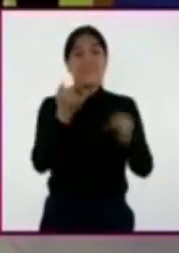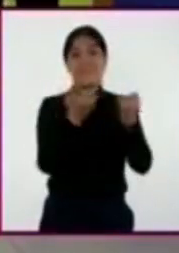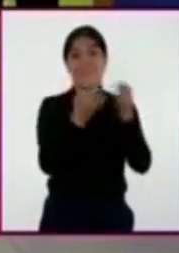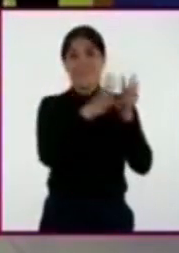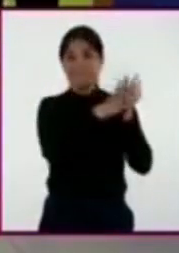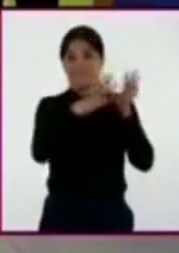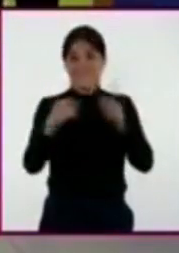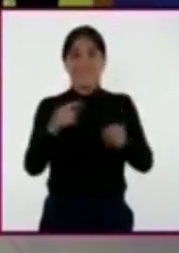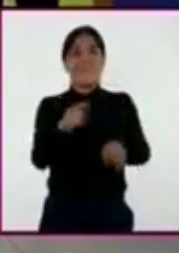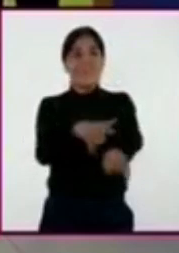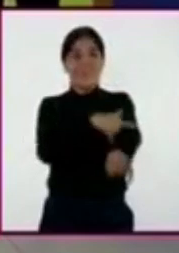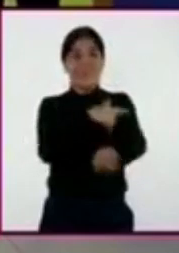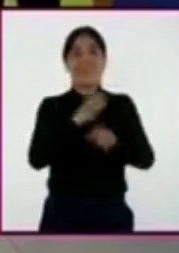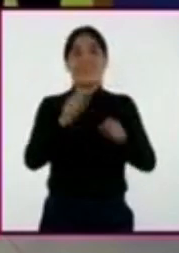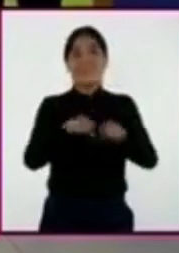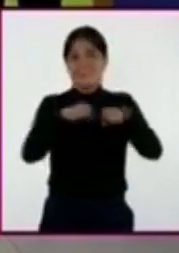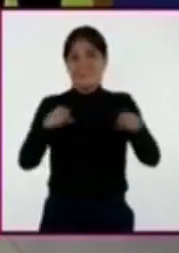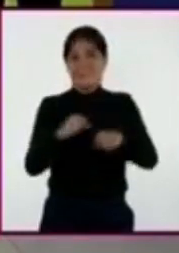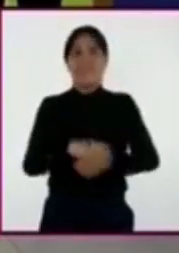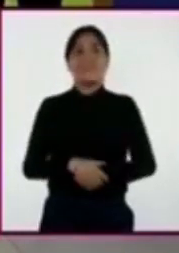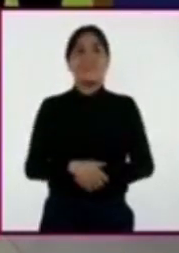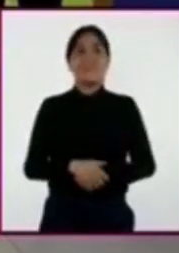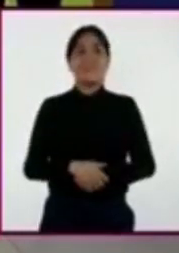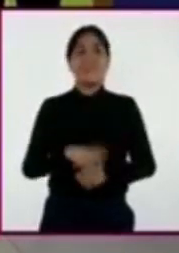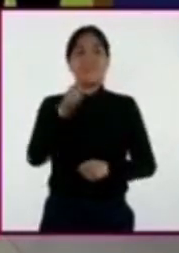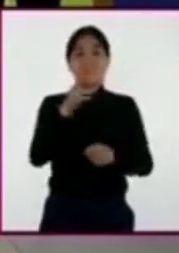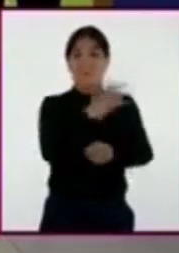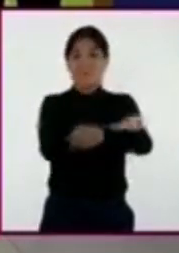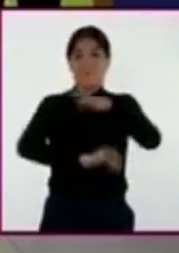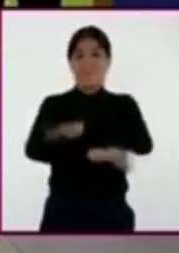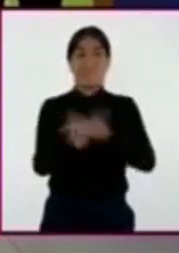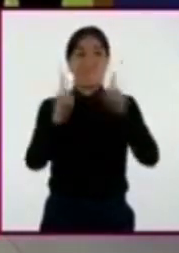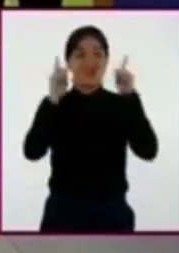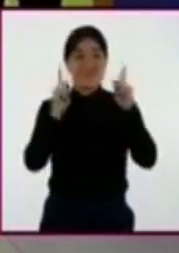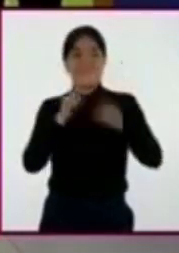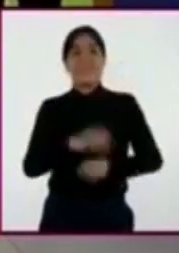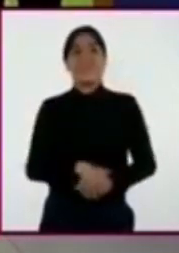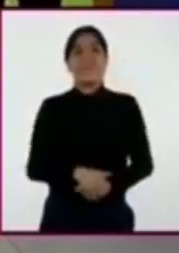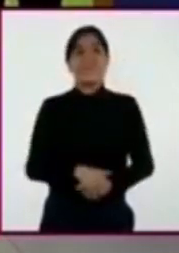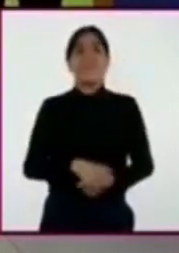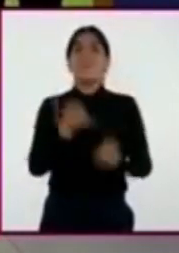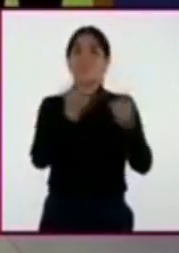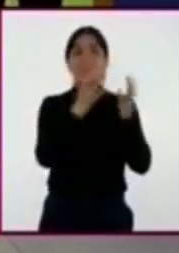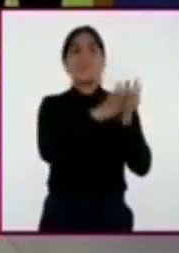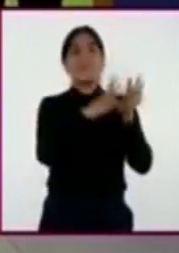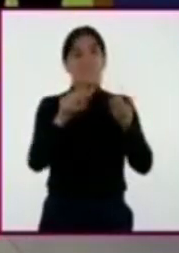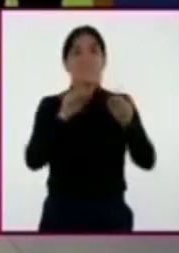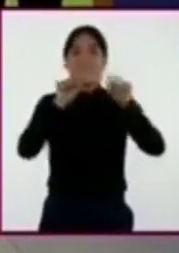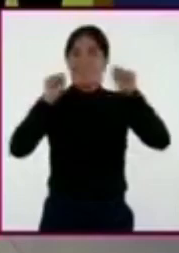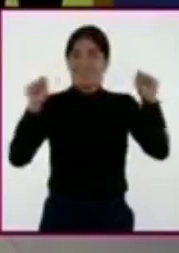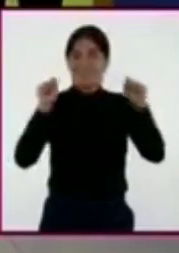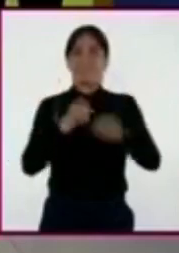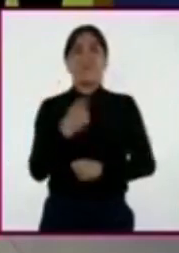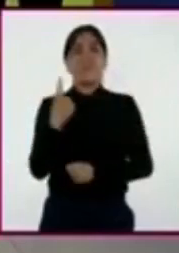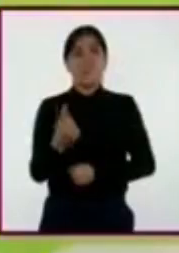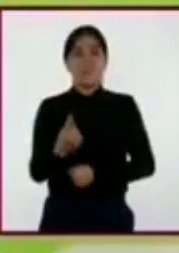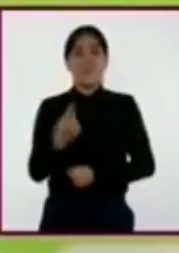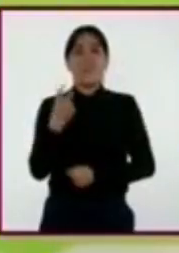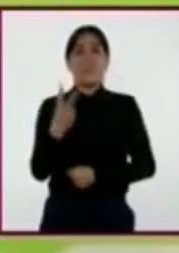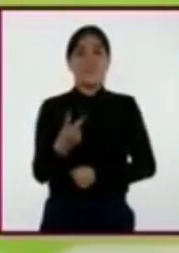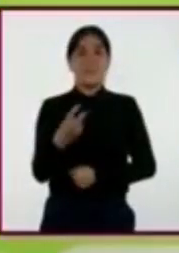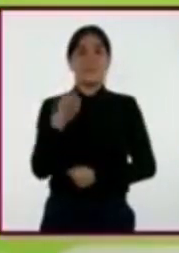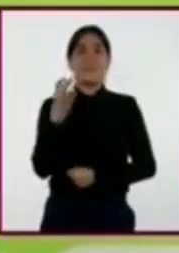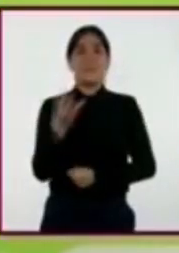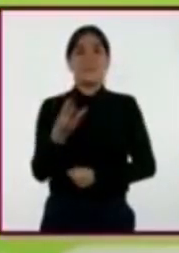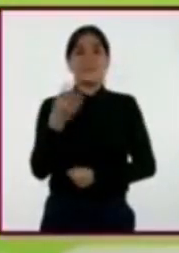la mitad. Y lo mismo, brazos extendidos hacia arriba y volvemos a jalar. Y 1,